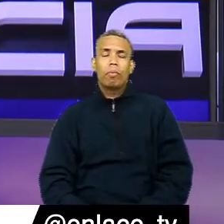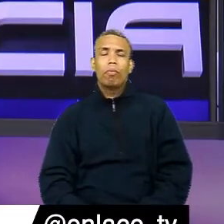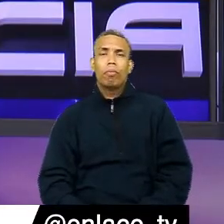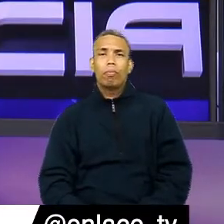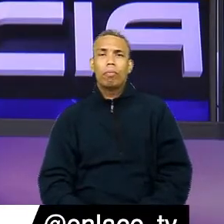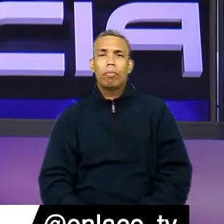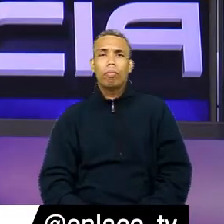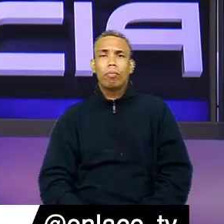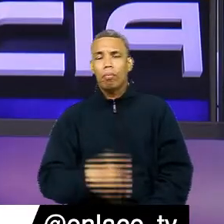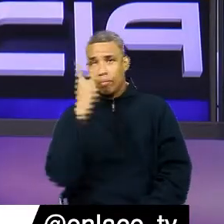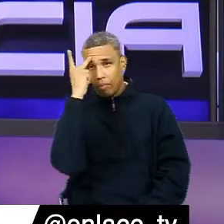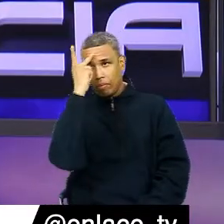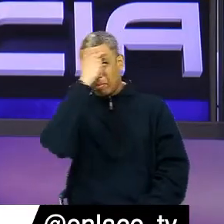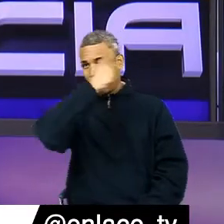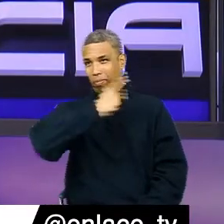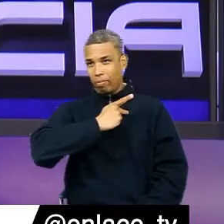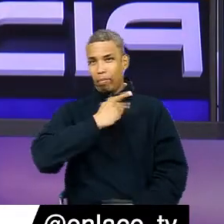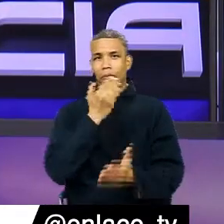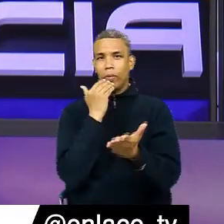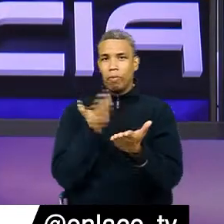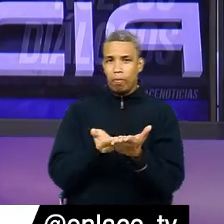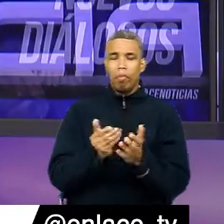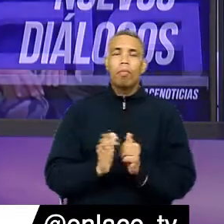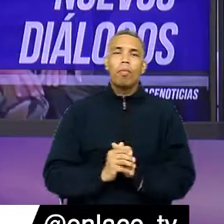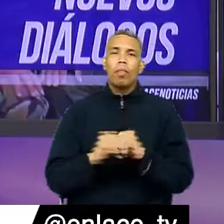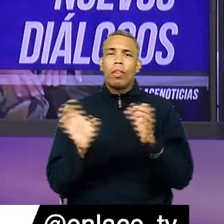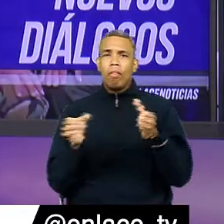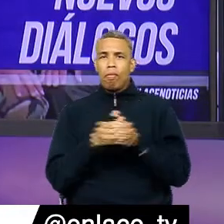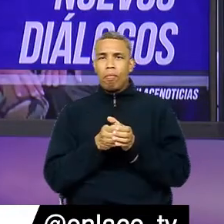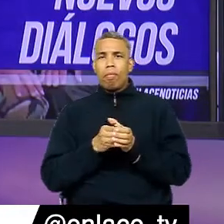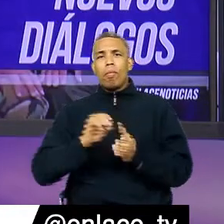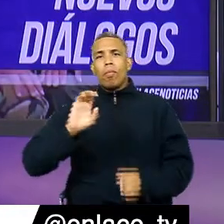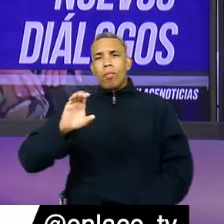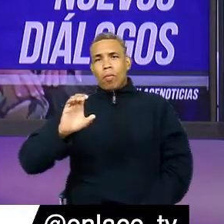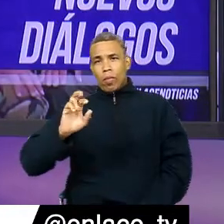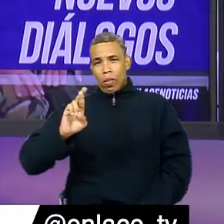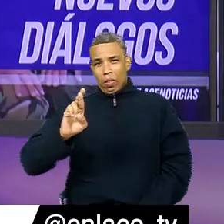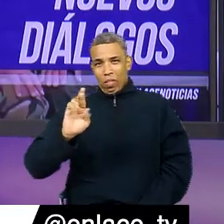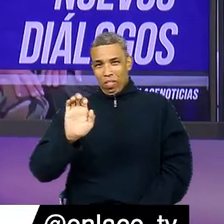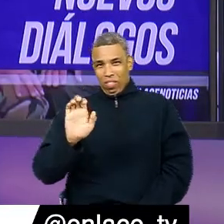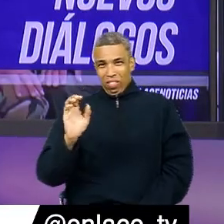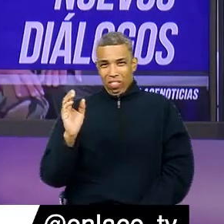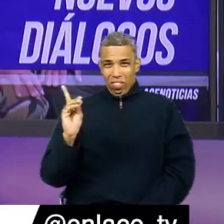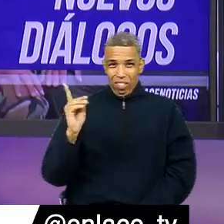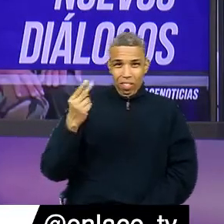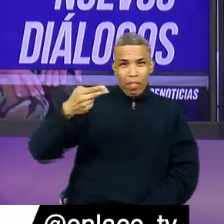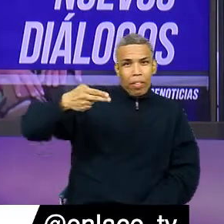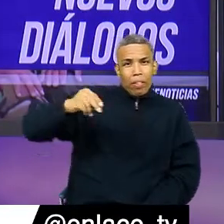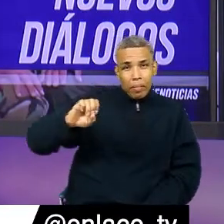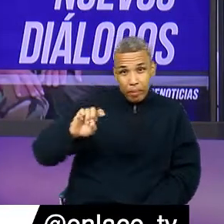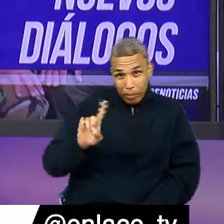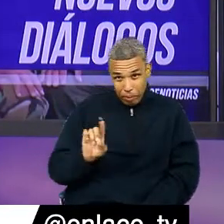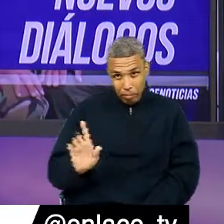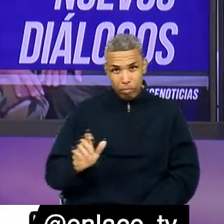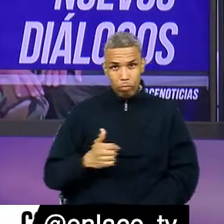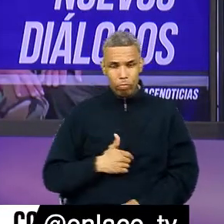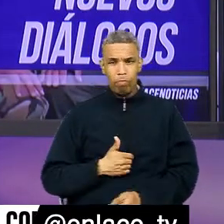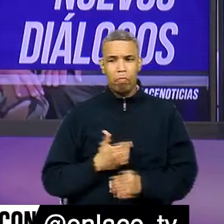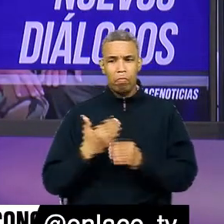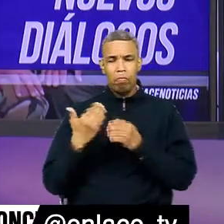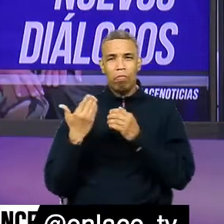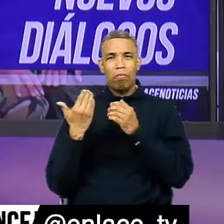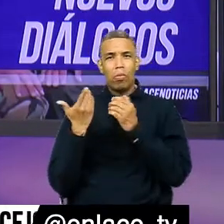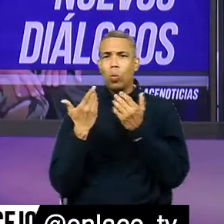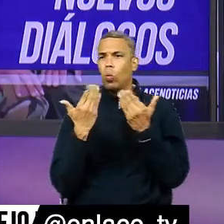Gracias, Carol. Muy buenas tardes. Y Credos destacó el inicio de los diálogos de paz entre el Gobierno Nacional y el ELN a partir del